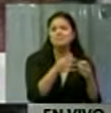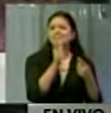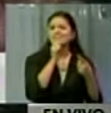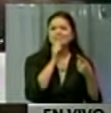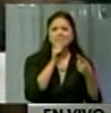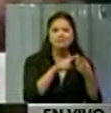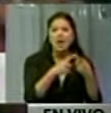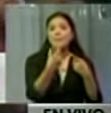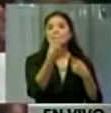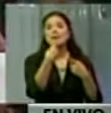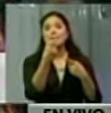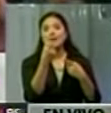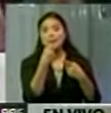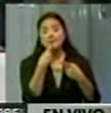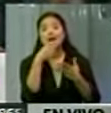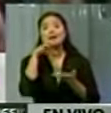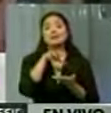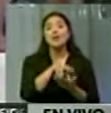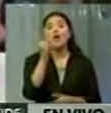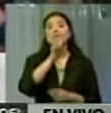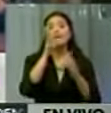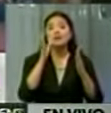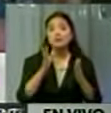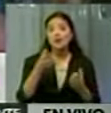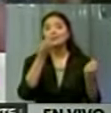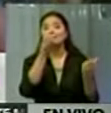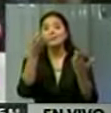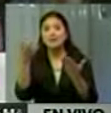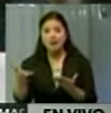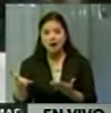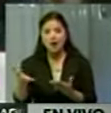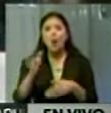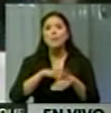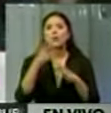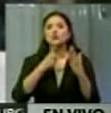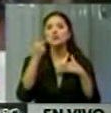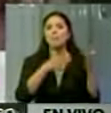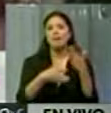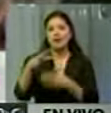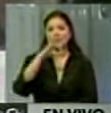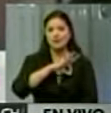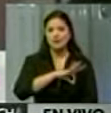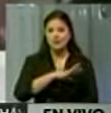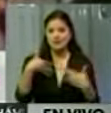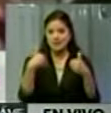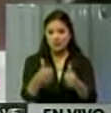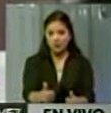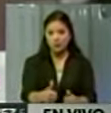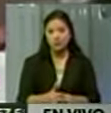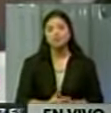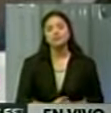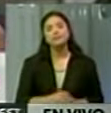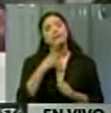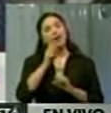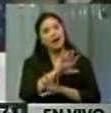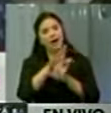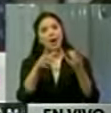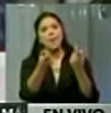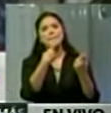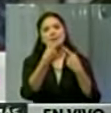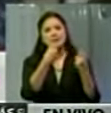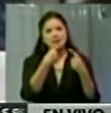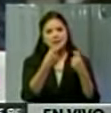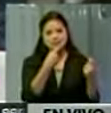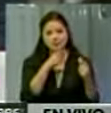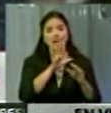los medicamentos que el Estado venezolano garantiza a través de sus programas de salud. Esos medicamentos, por supuesto, vienen tal